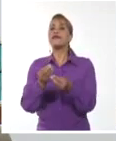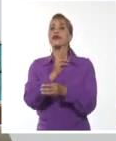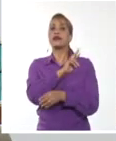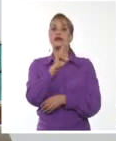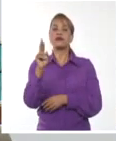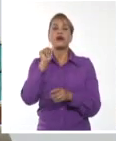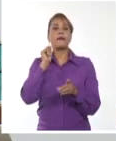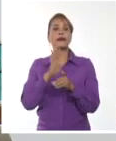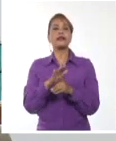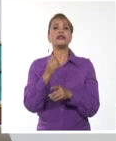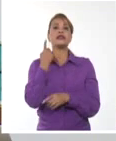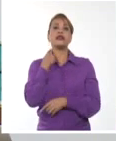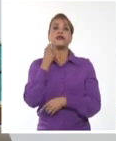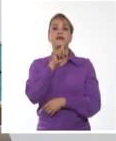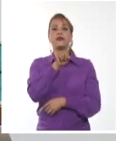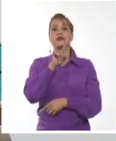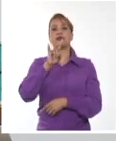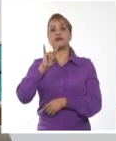a partir de